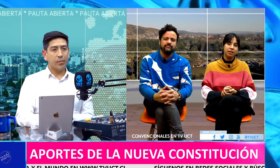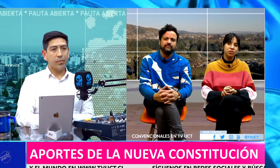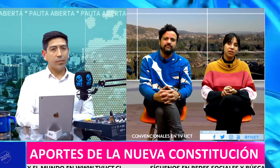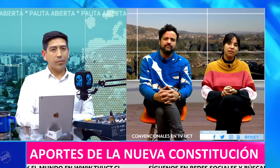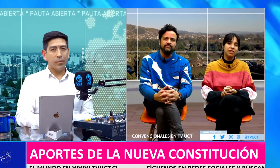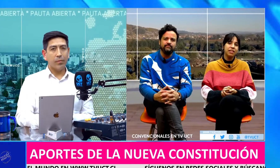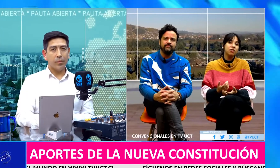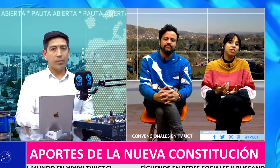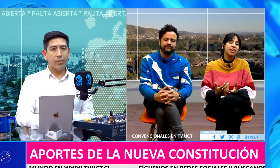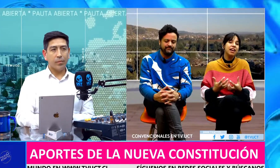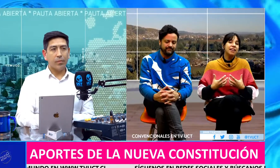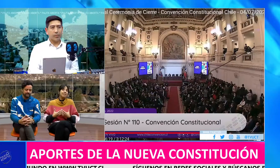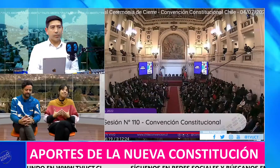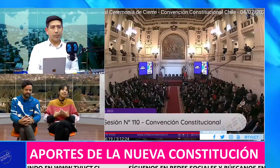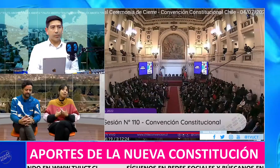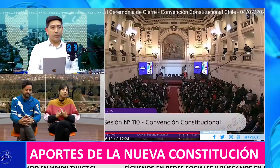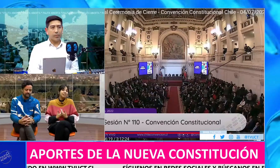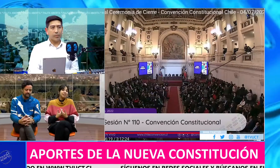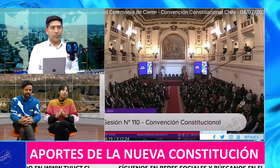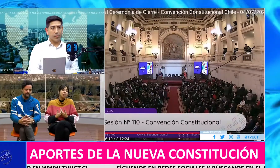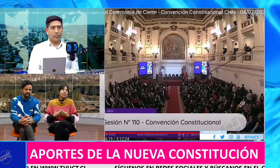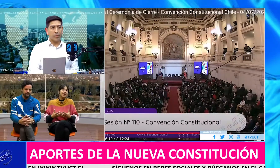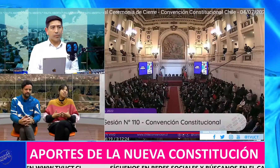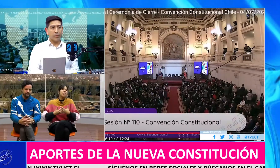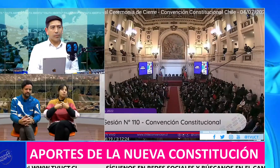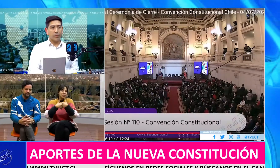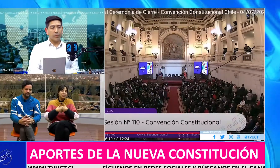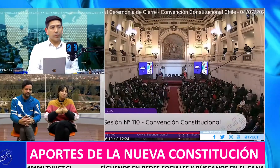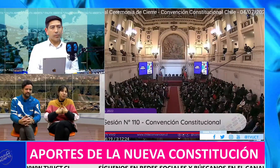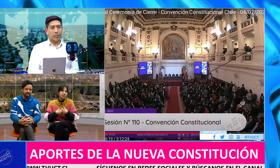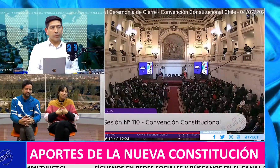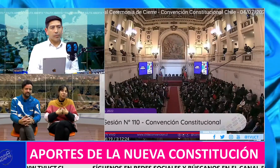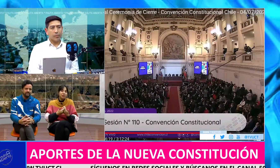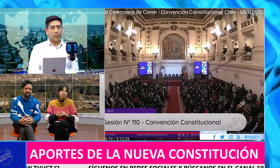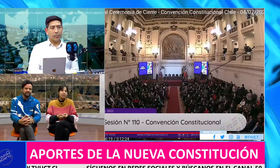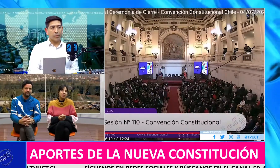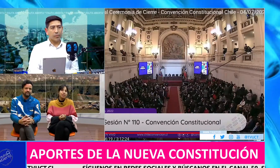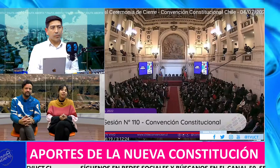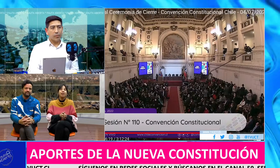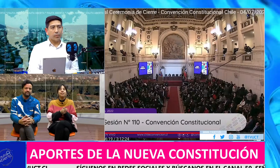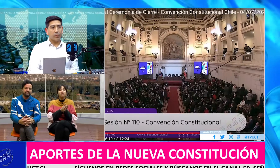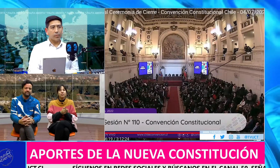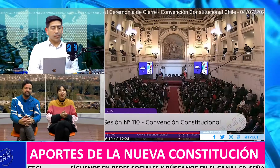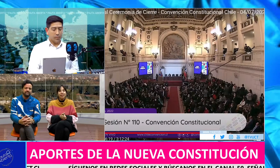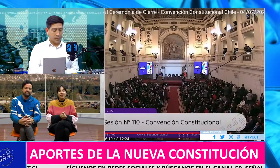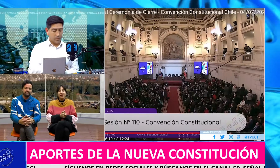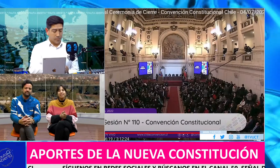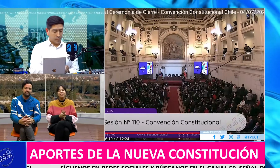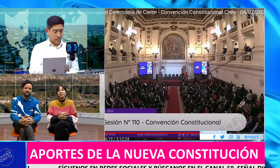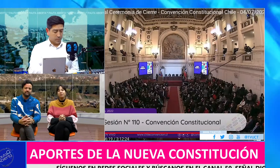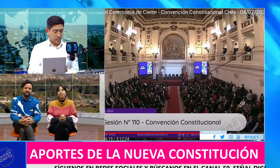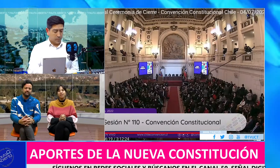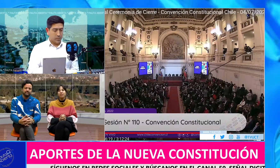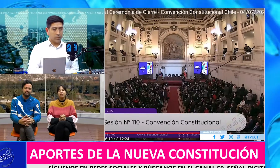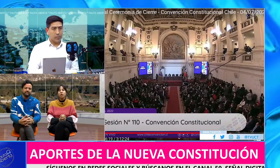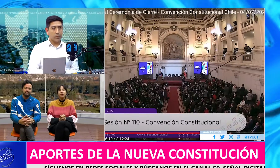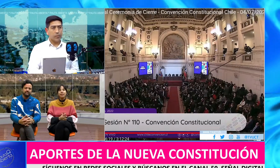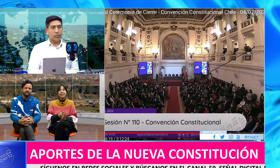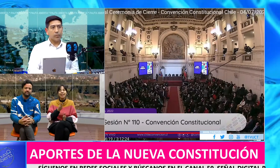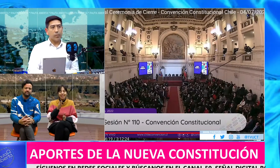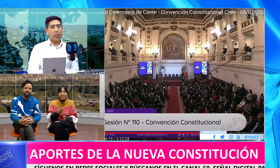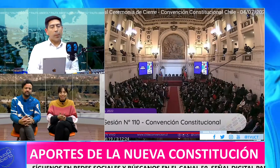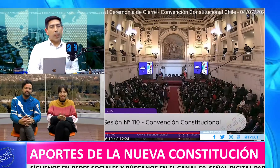ejemplo, con el derecho a la vivienda y que hoy día ven amenazado que las cosas podrían ser peor incluso que como están hoy día. Entonces ahí hay que ir